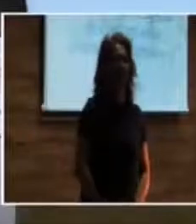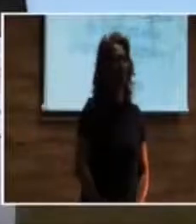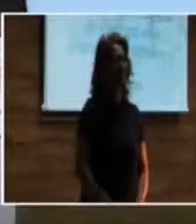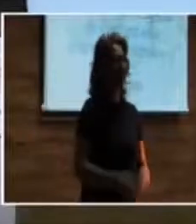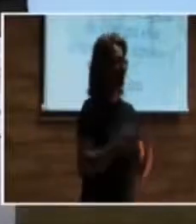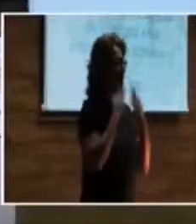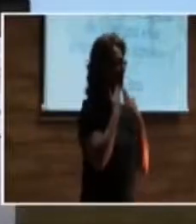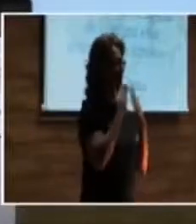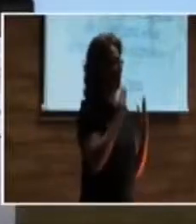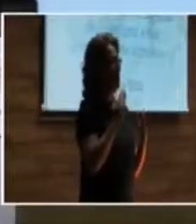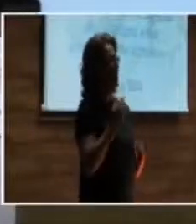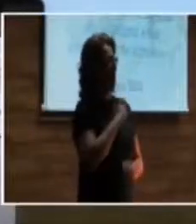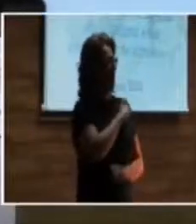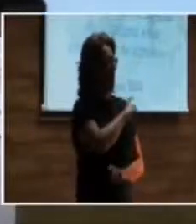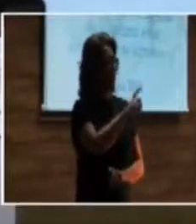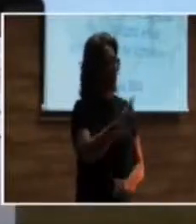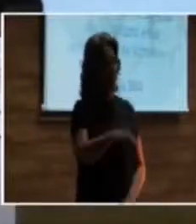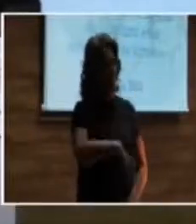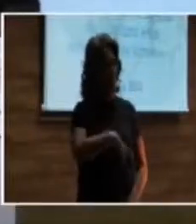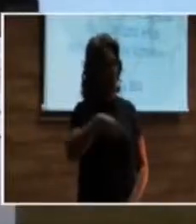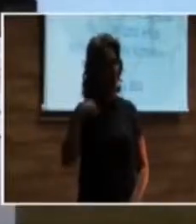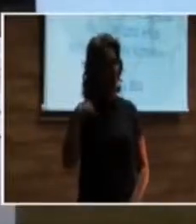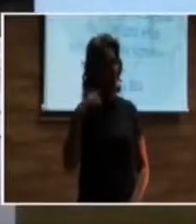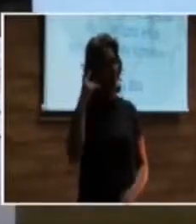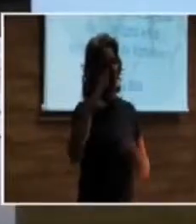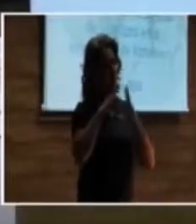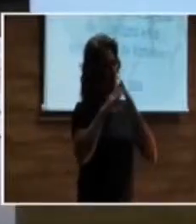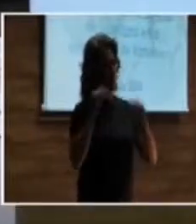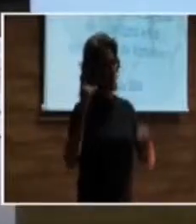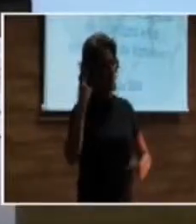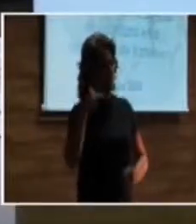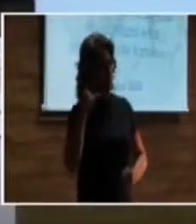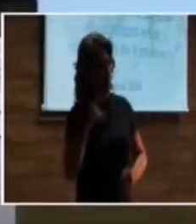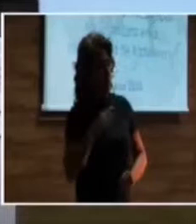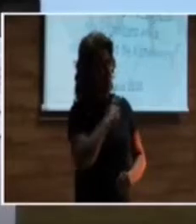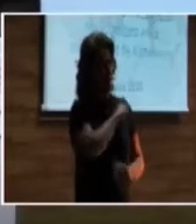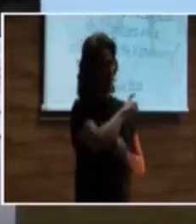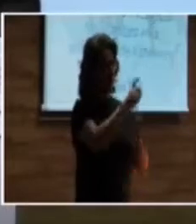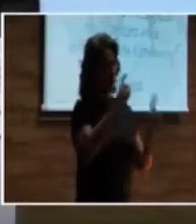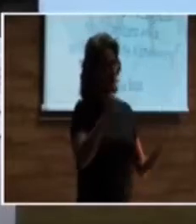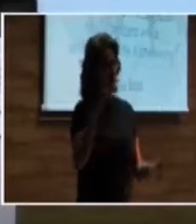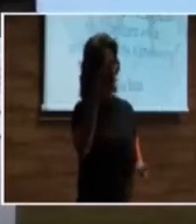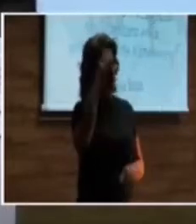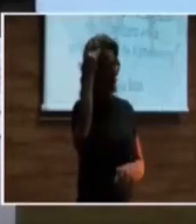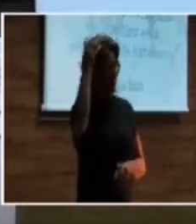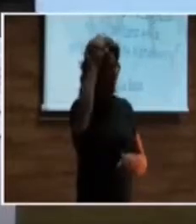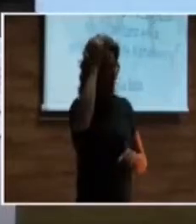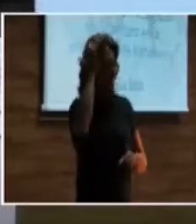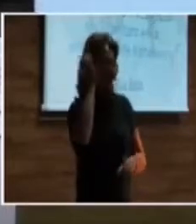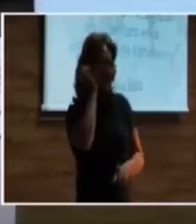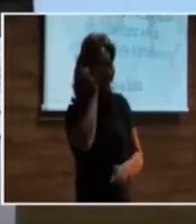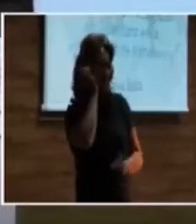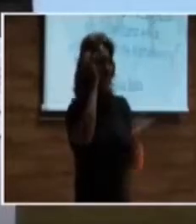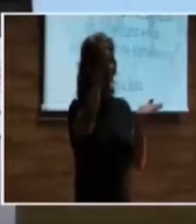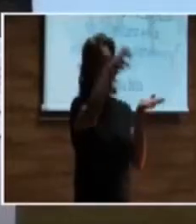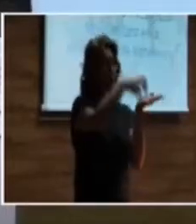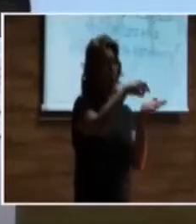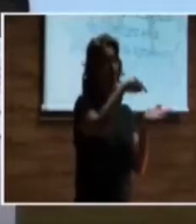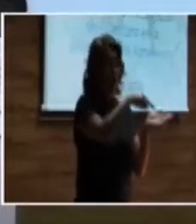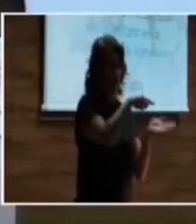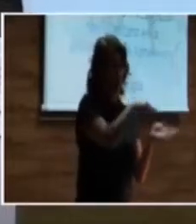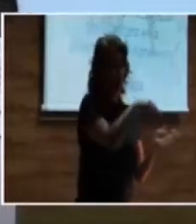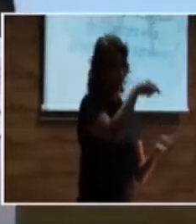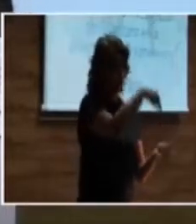Muchas gracias a la Fundación General de la Universidad de Salamanca, a la Fundación Reina Sofía y al CRE, específicamente a María Isabel y a